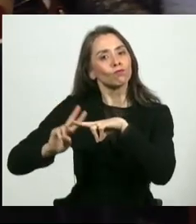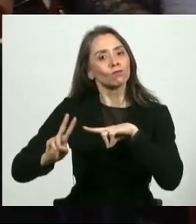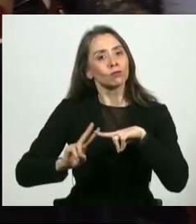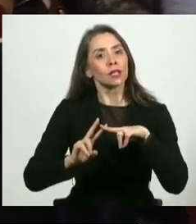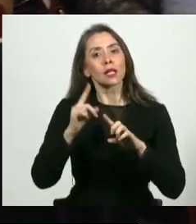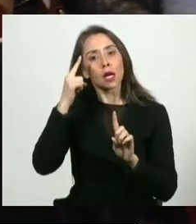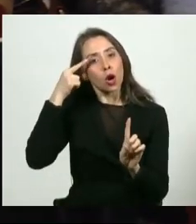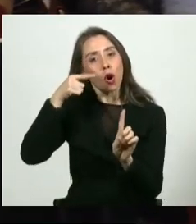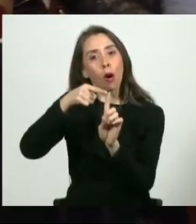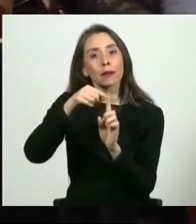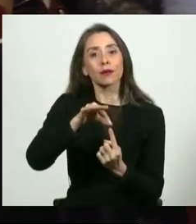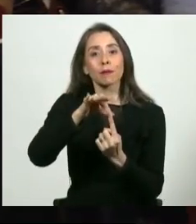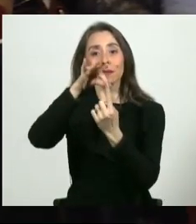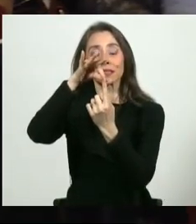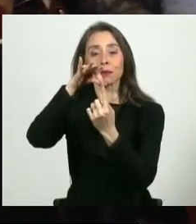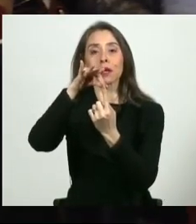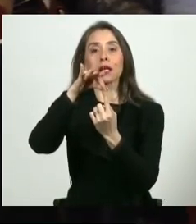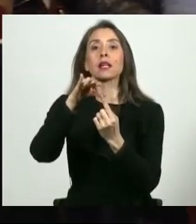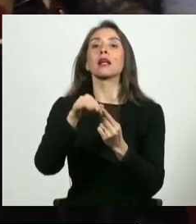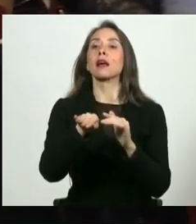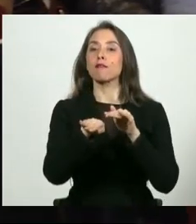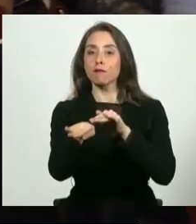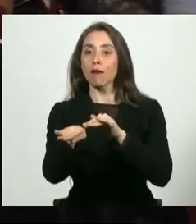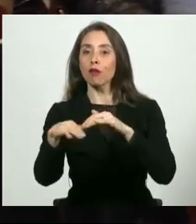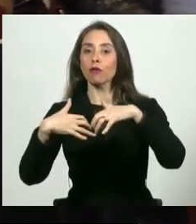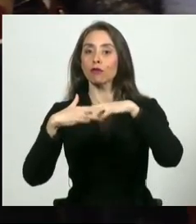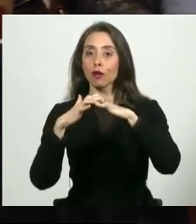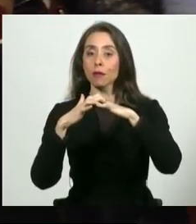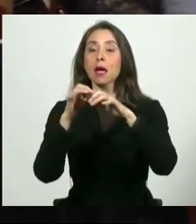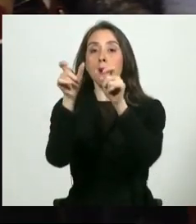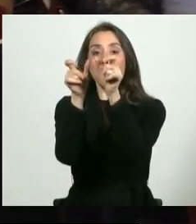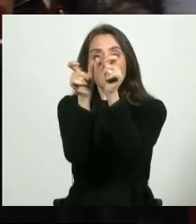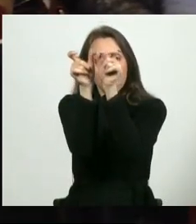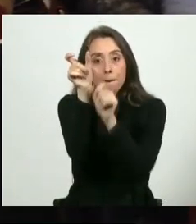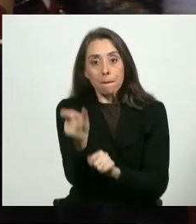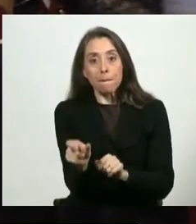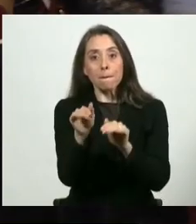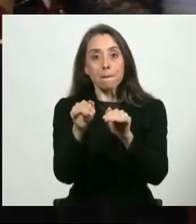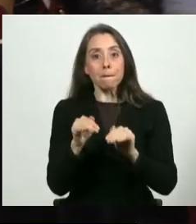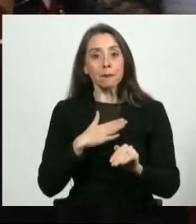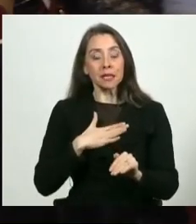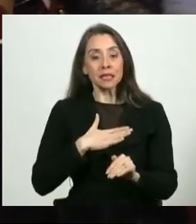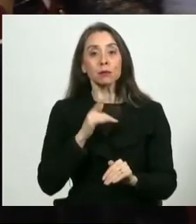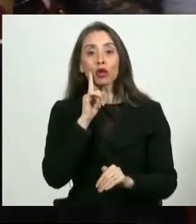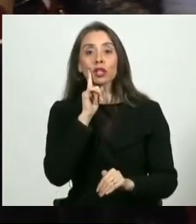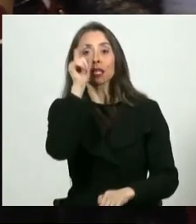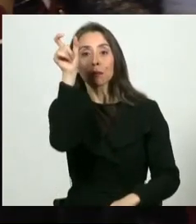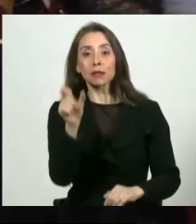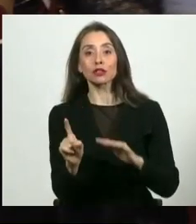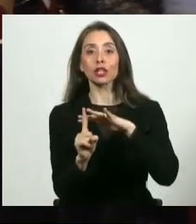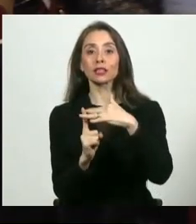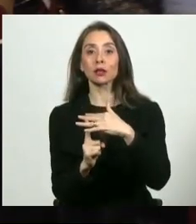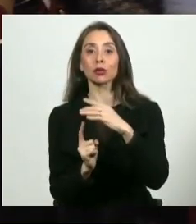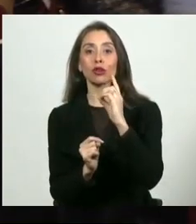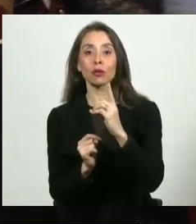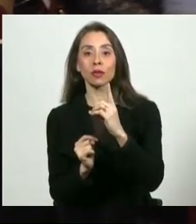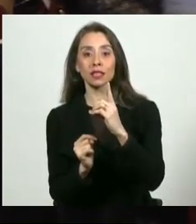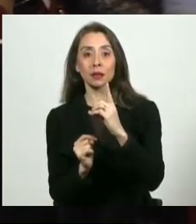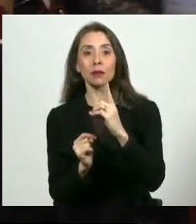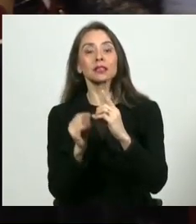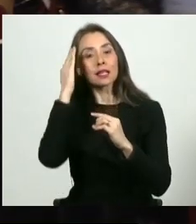objetivo principal es el favorecer y fortalecer las mismas habilidades que se ven descendidas en las personas en situación de discapacidad de